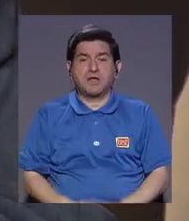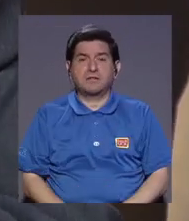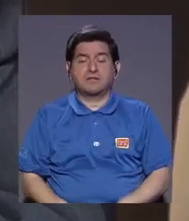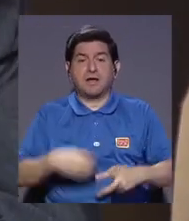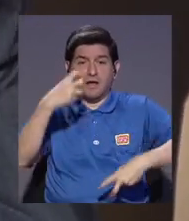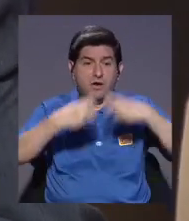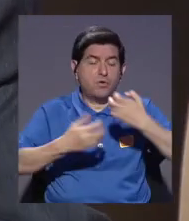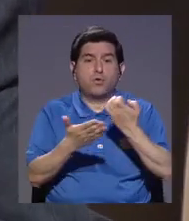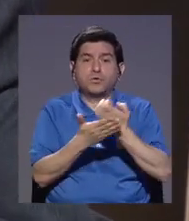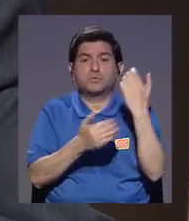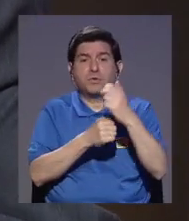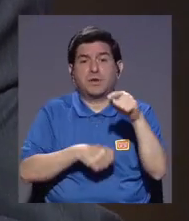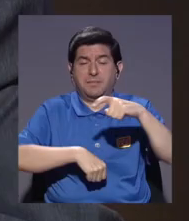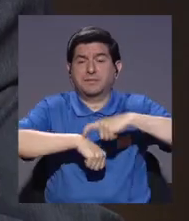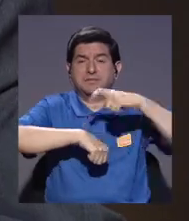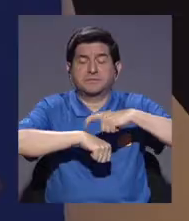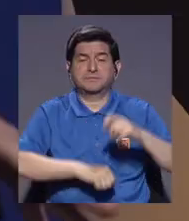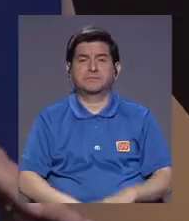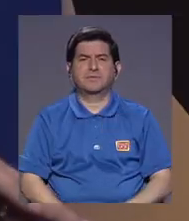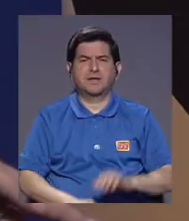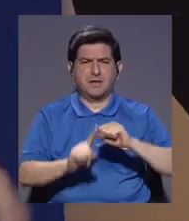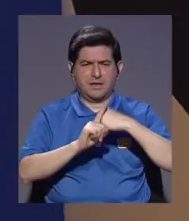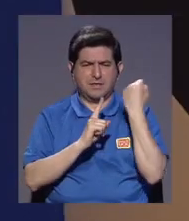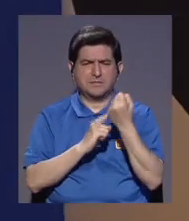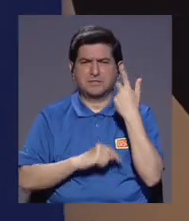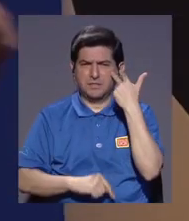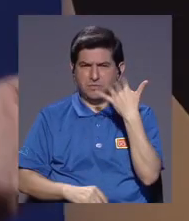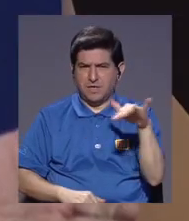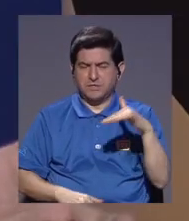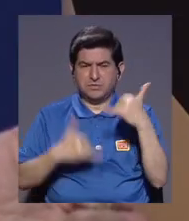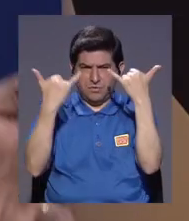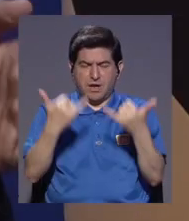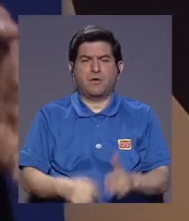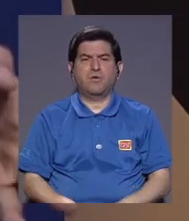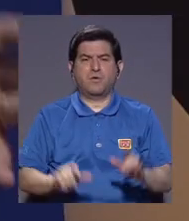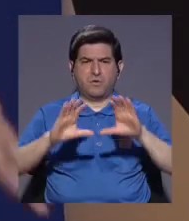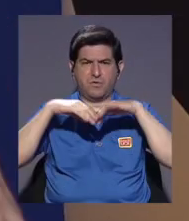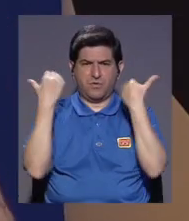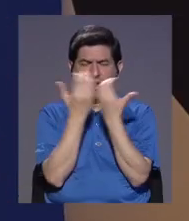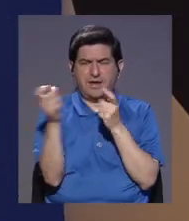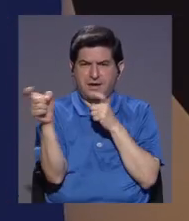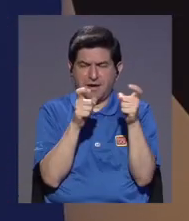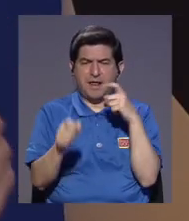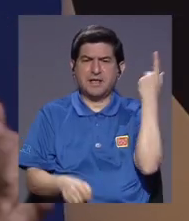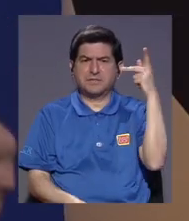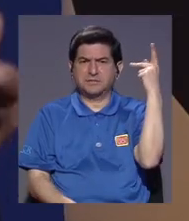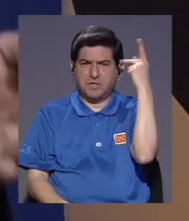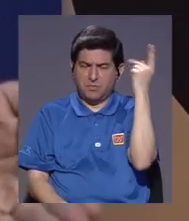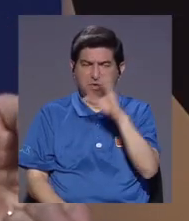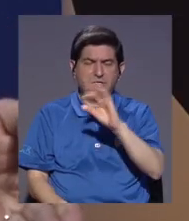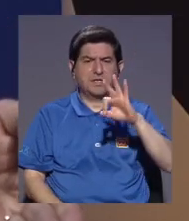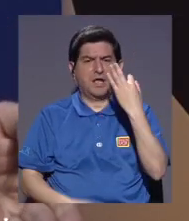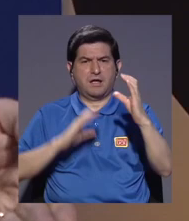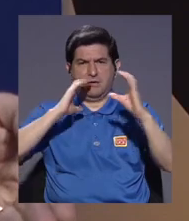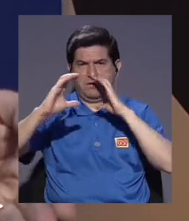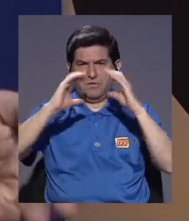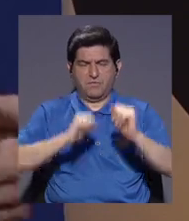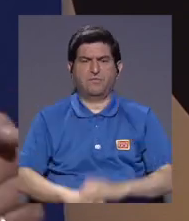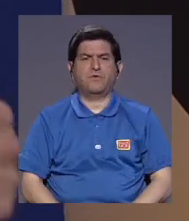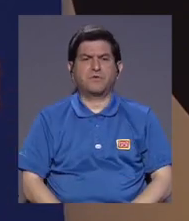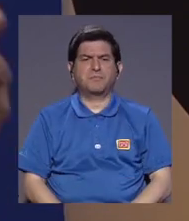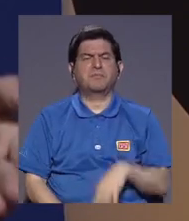los grandes problemas económicos del momento de aquel escenario es muy parecido porque las clases dominantes en materia política y también los medios de